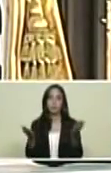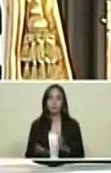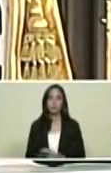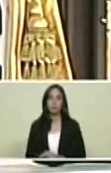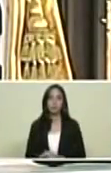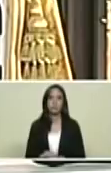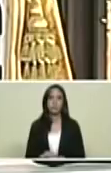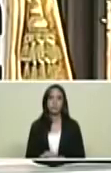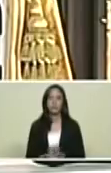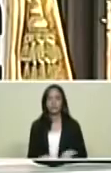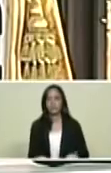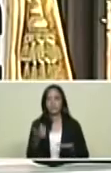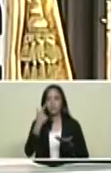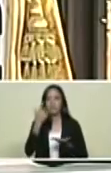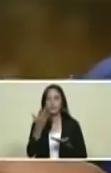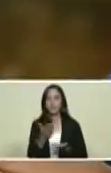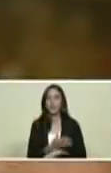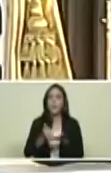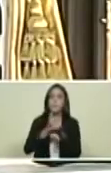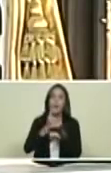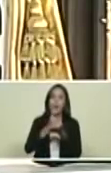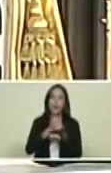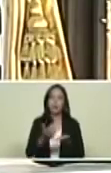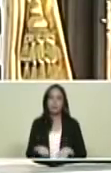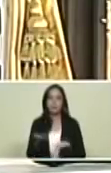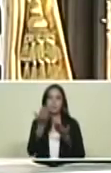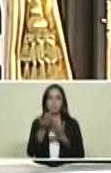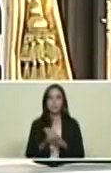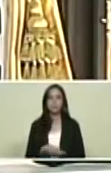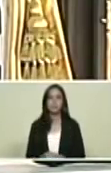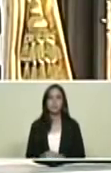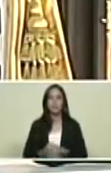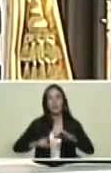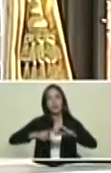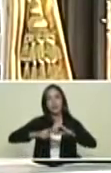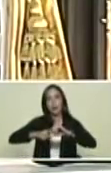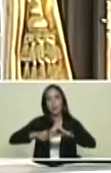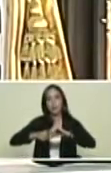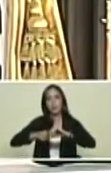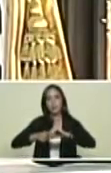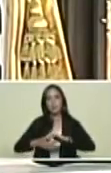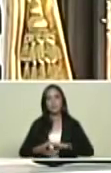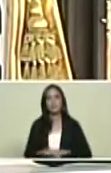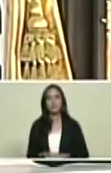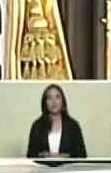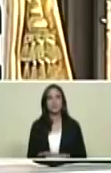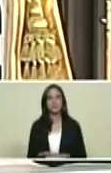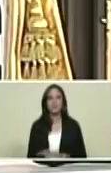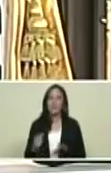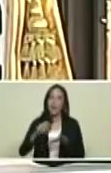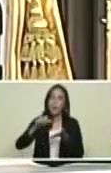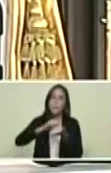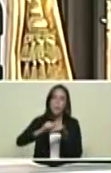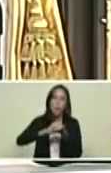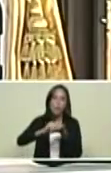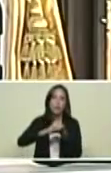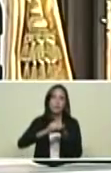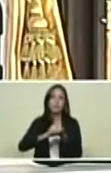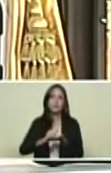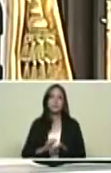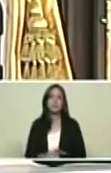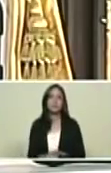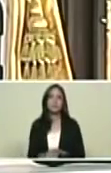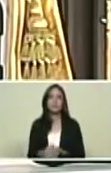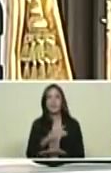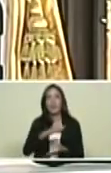Aquí está su goma, su pega, sacapunta, sus borras,